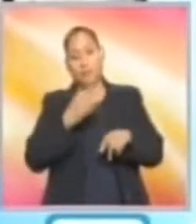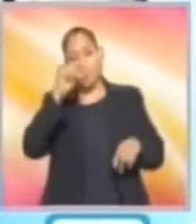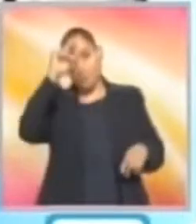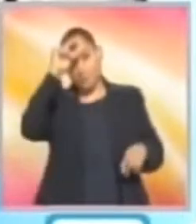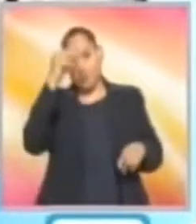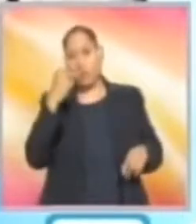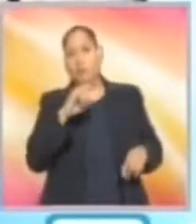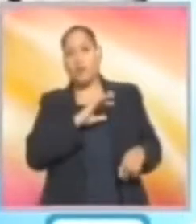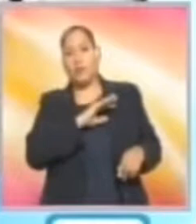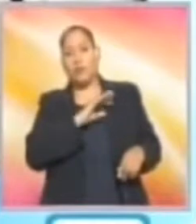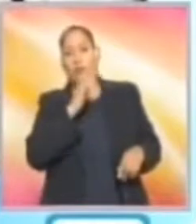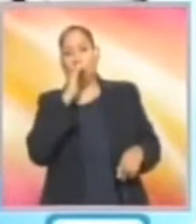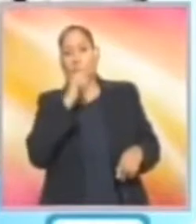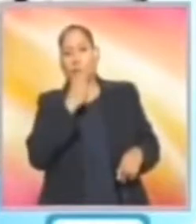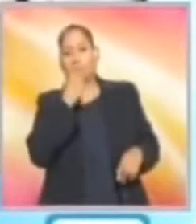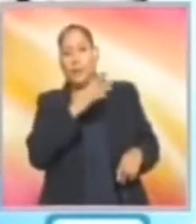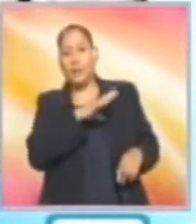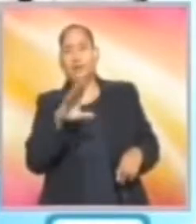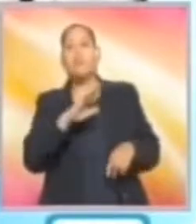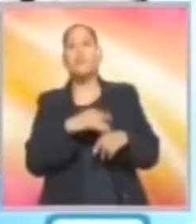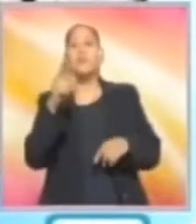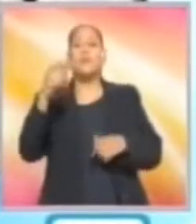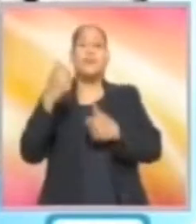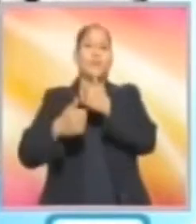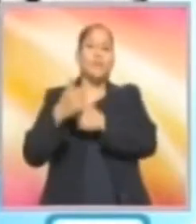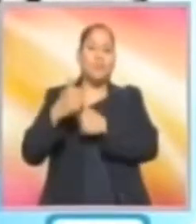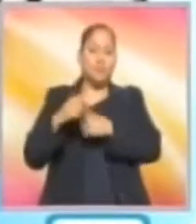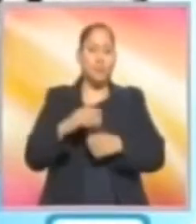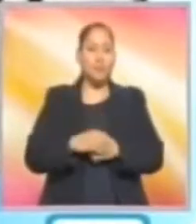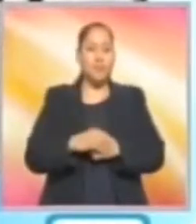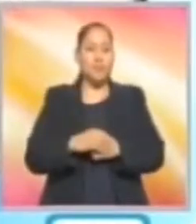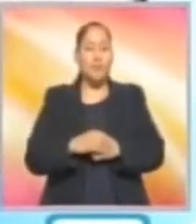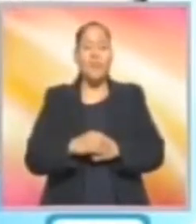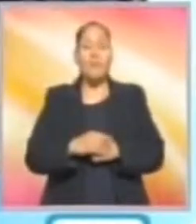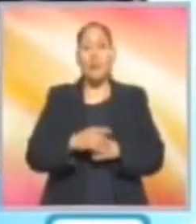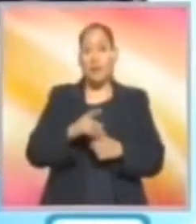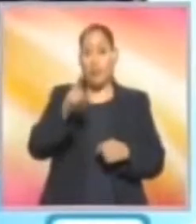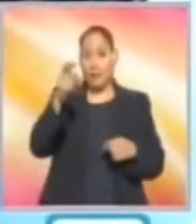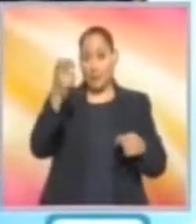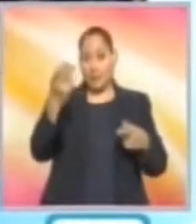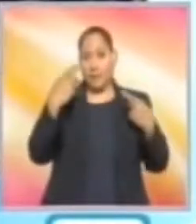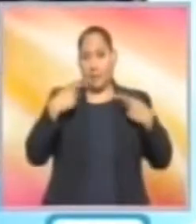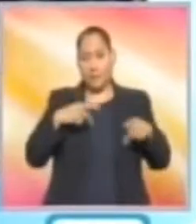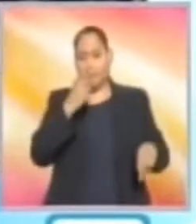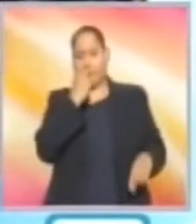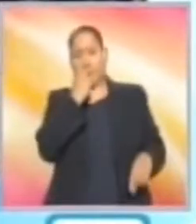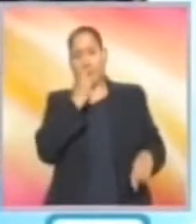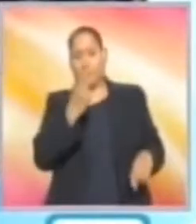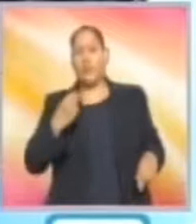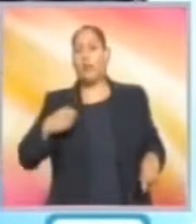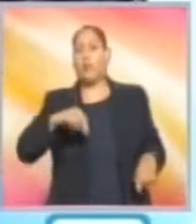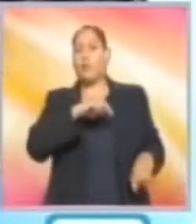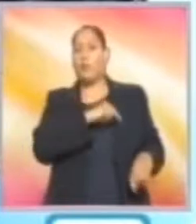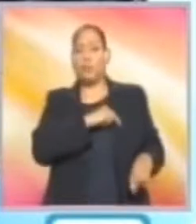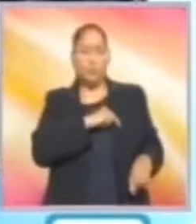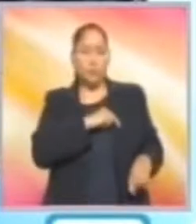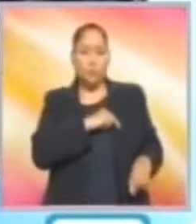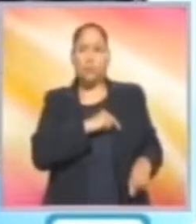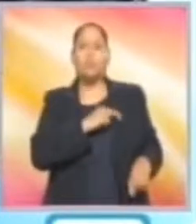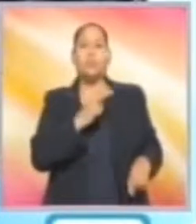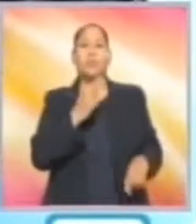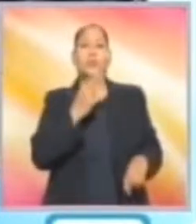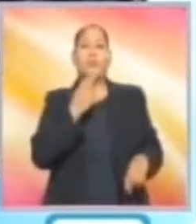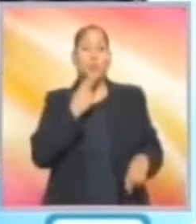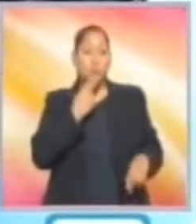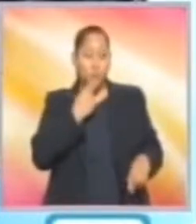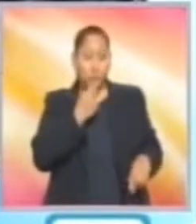no puedo decir porque es de una competencia, ¿no? Pero reconozco, esta persona dice, nosotros no somos el usuario de